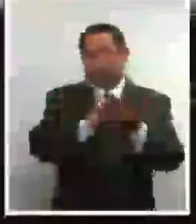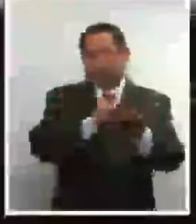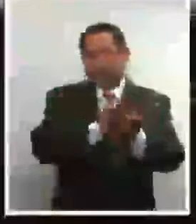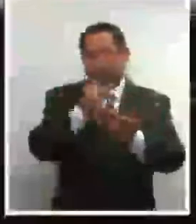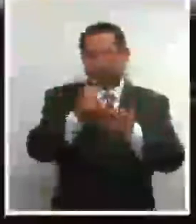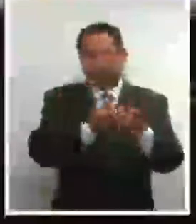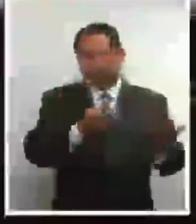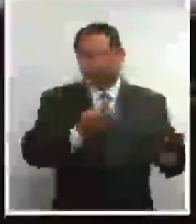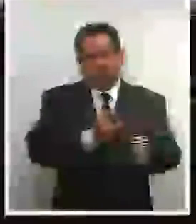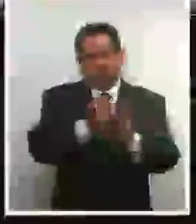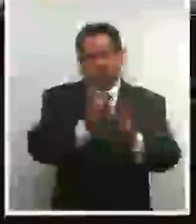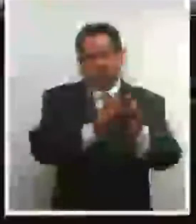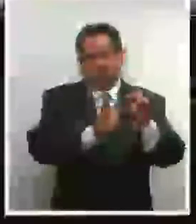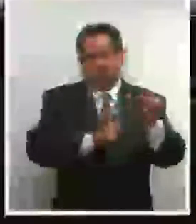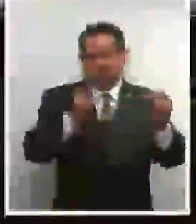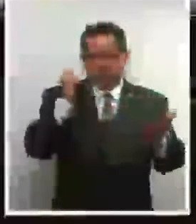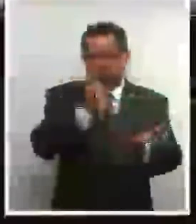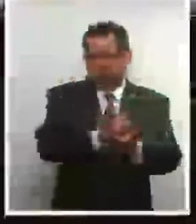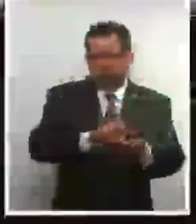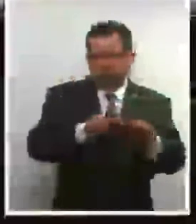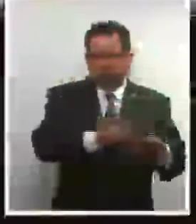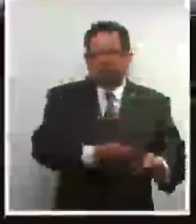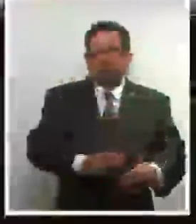al proyecto de decreto.